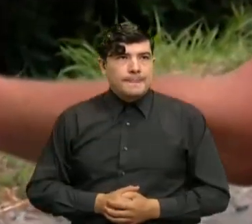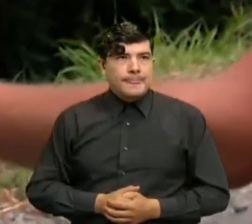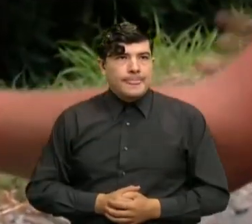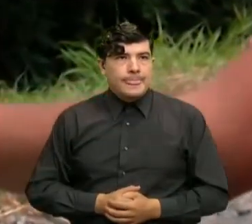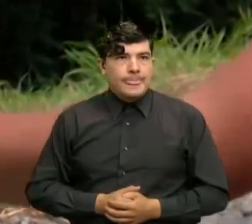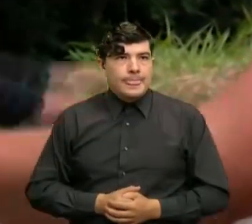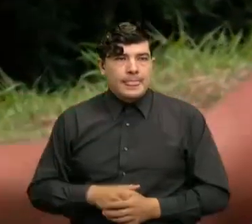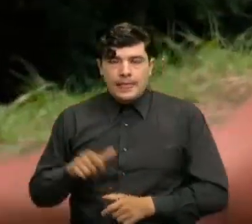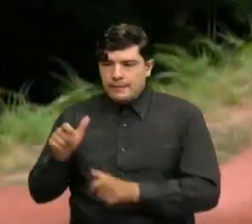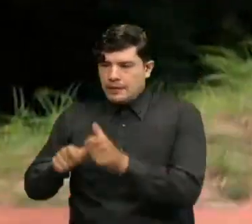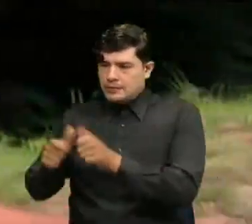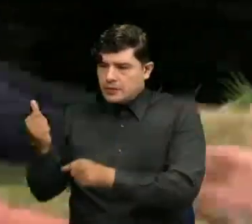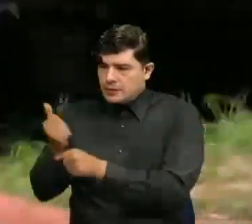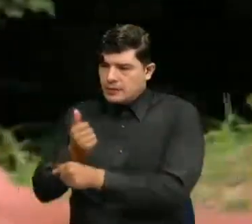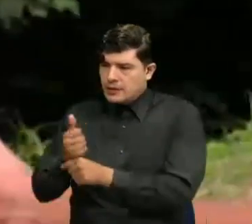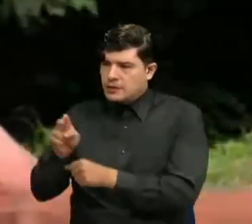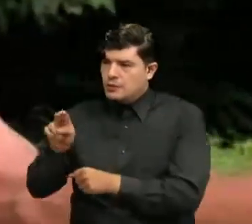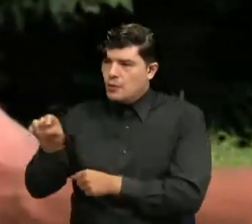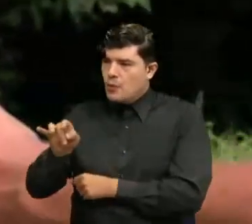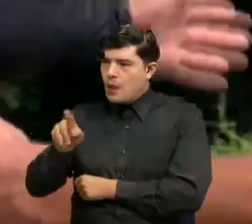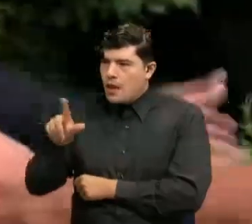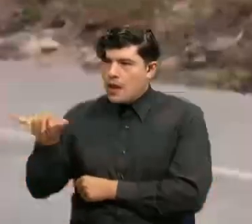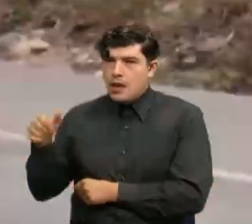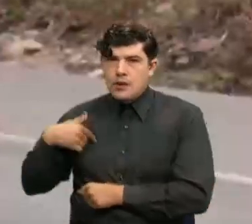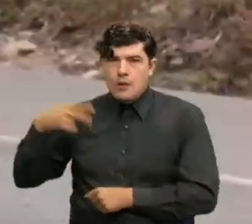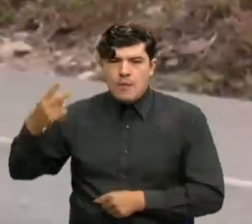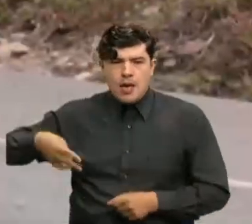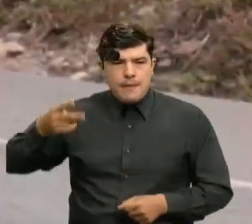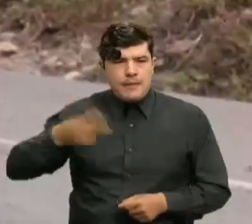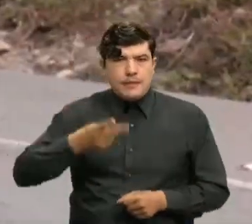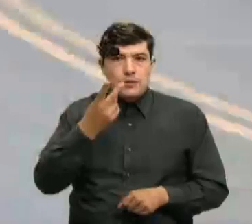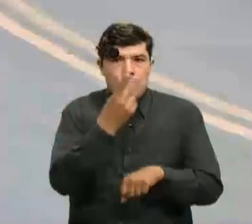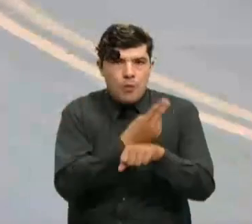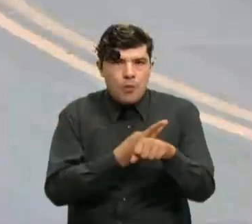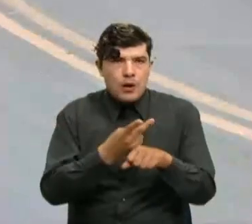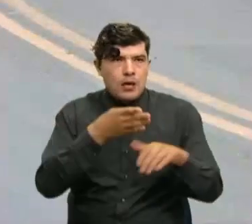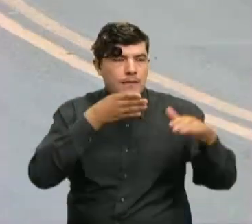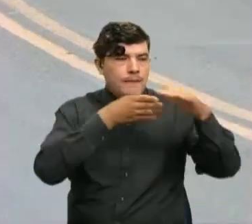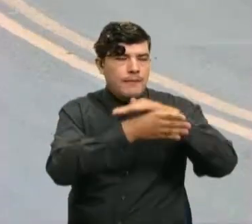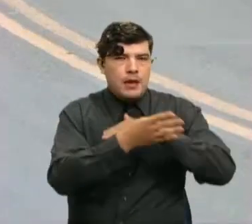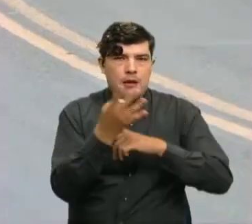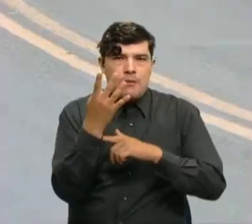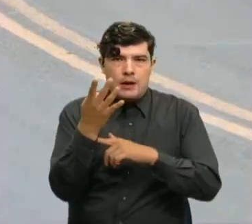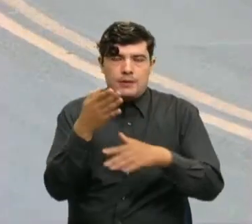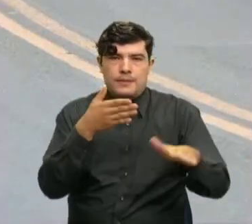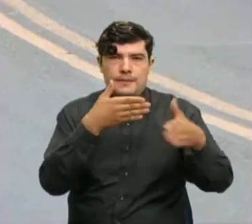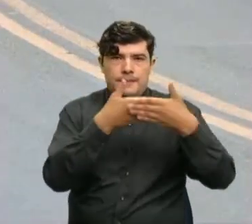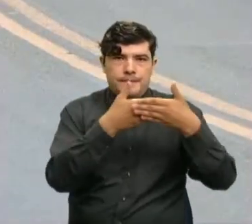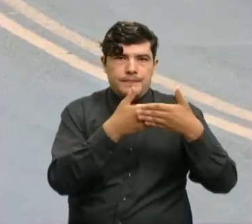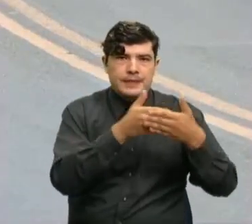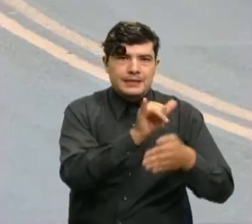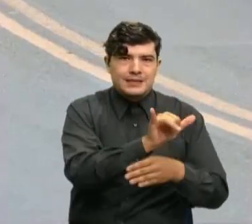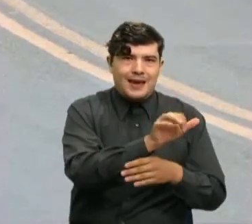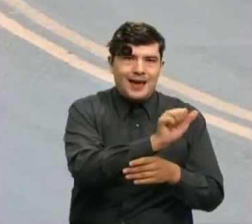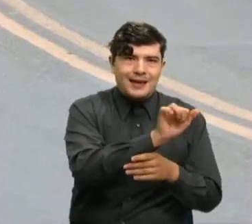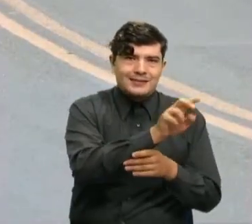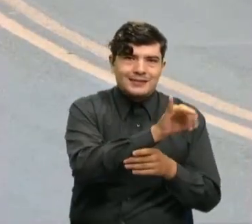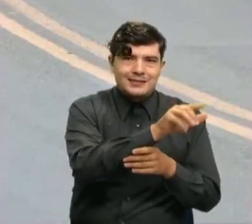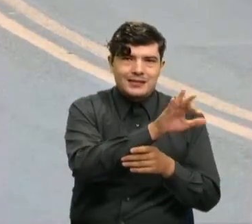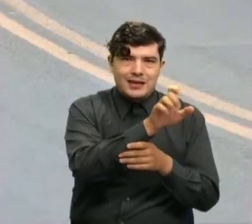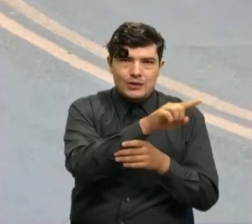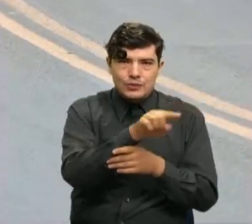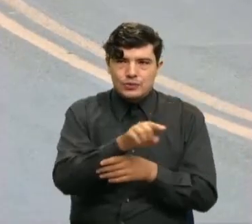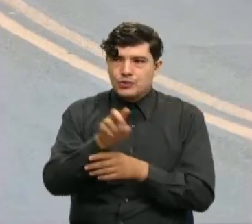Al Zulia. ¿Cuánto lleva caminando? 2 horas para poder pasar. Son 4 bloqueos entre la Y de Astilleros, el Zulia y